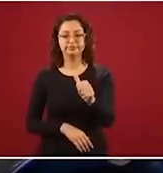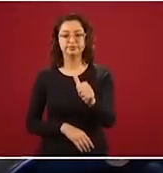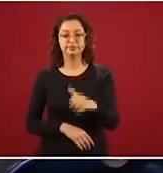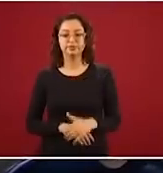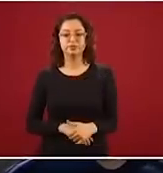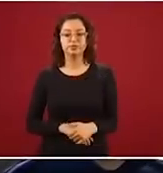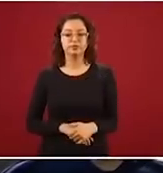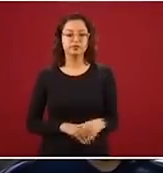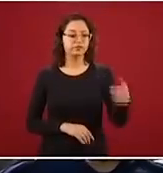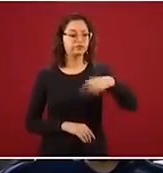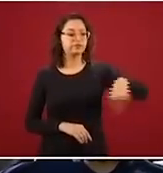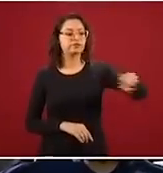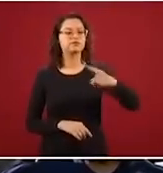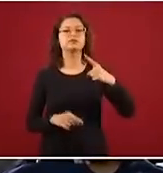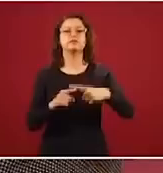sino